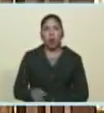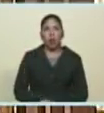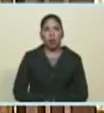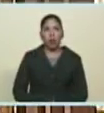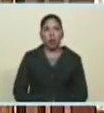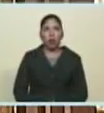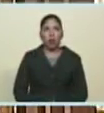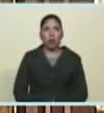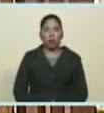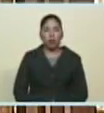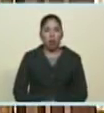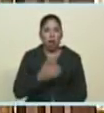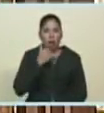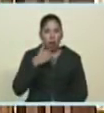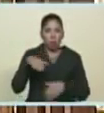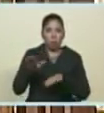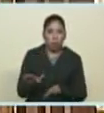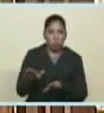Que no se detiene.